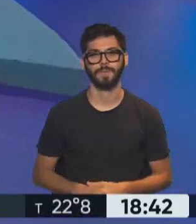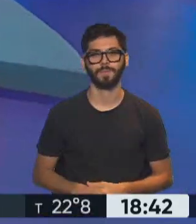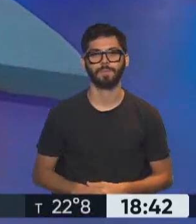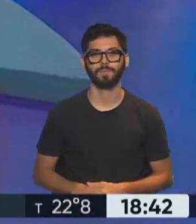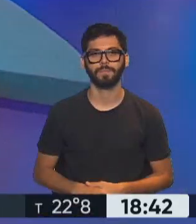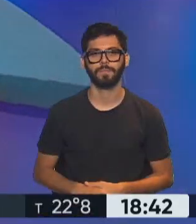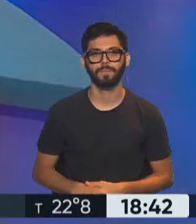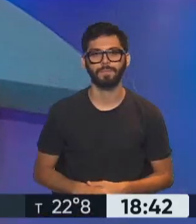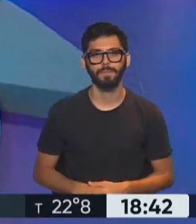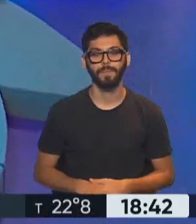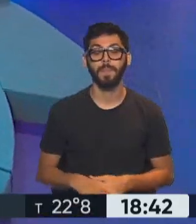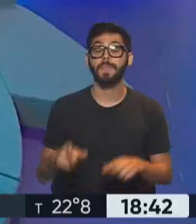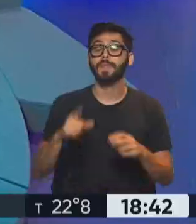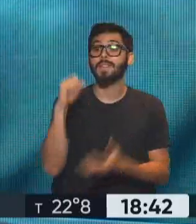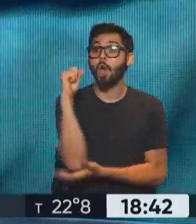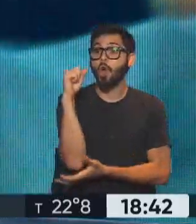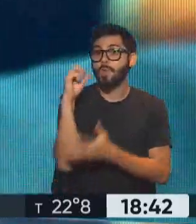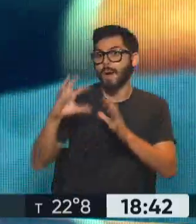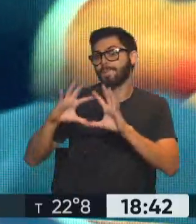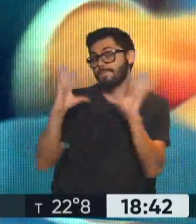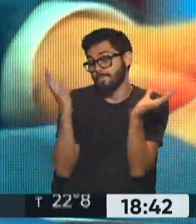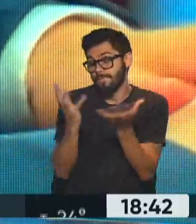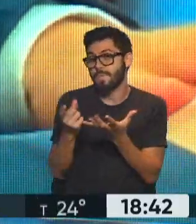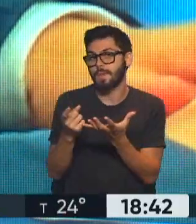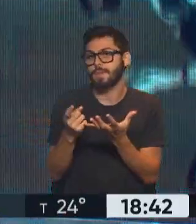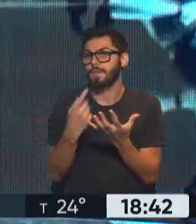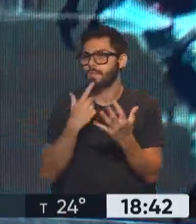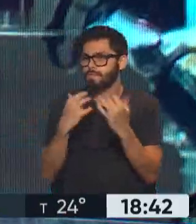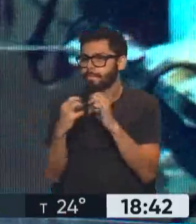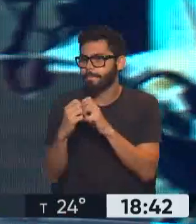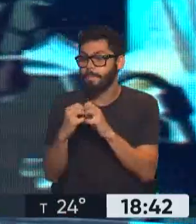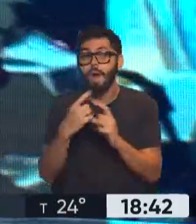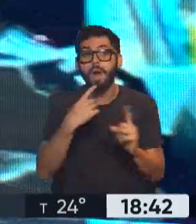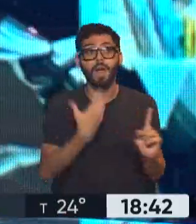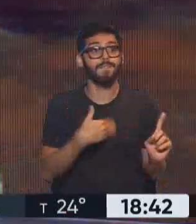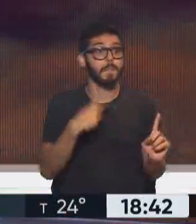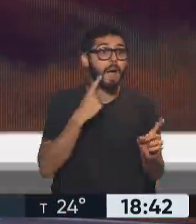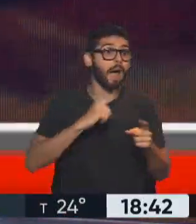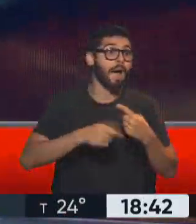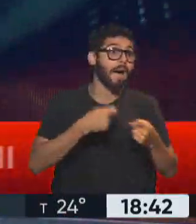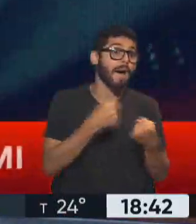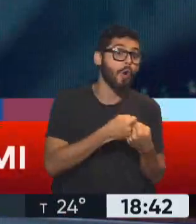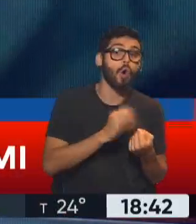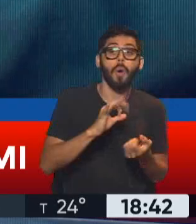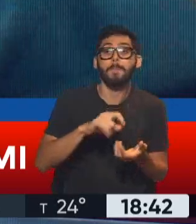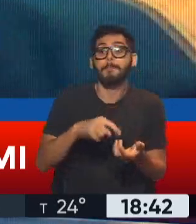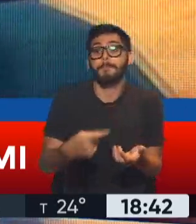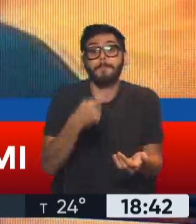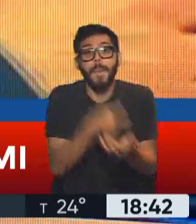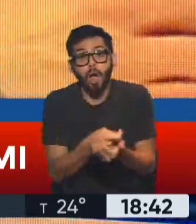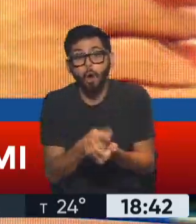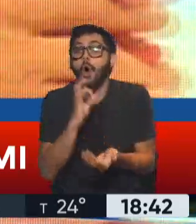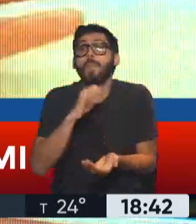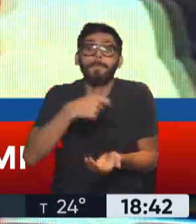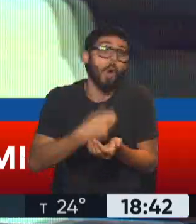No solamente en el mundo económico, hoy se está hablando del posible arreglo mañana con el Fondo Monetario Internacional, o posible pago mañana y próximamente el